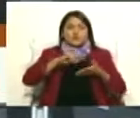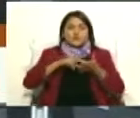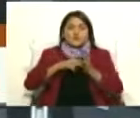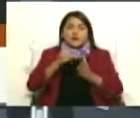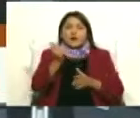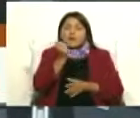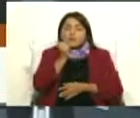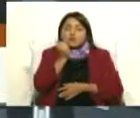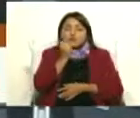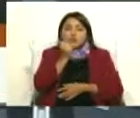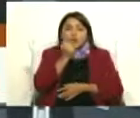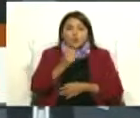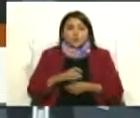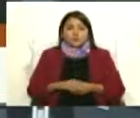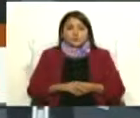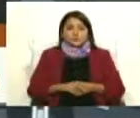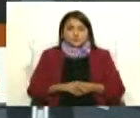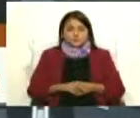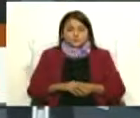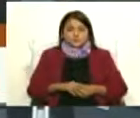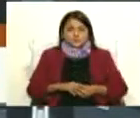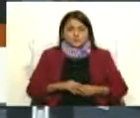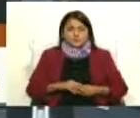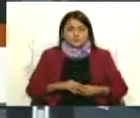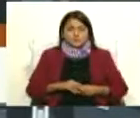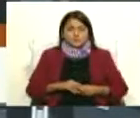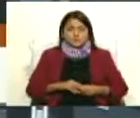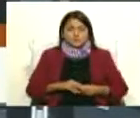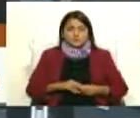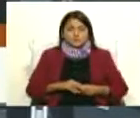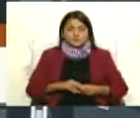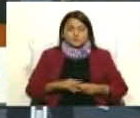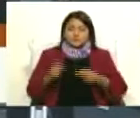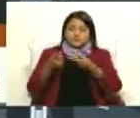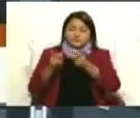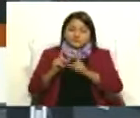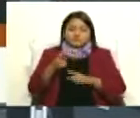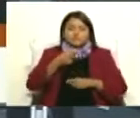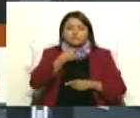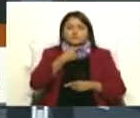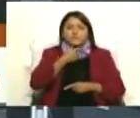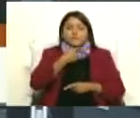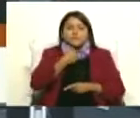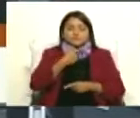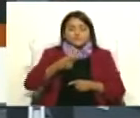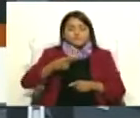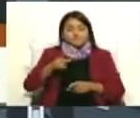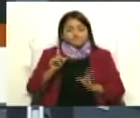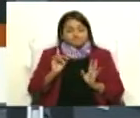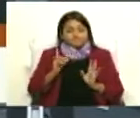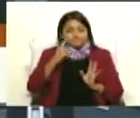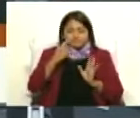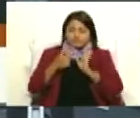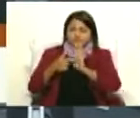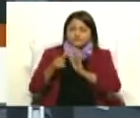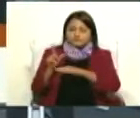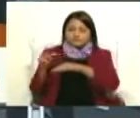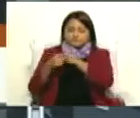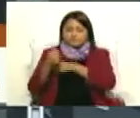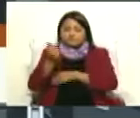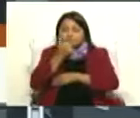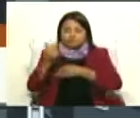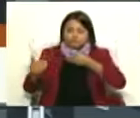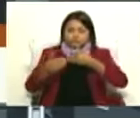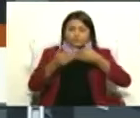es un Estado agresor. A ellos no les gusta que le digamos lo que son, un Estado agresor